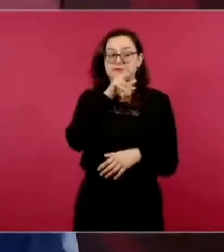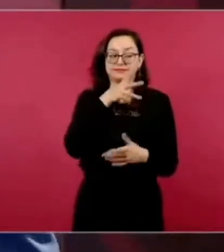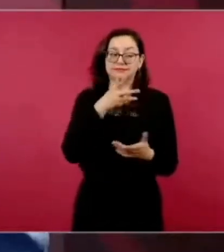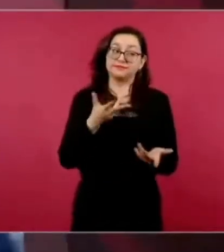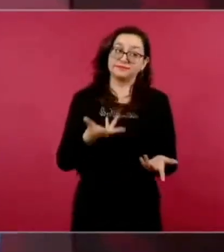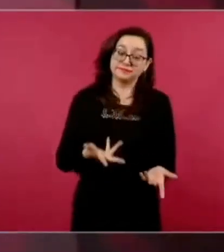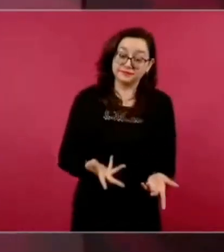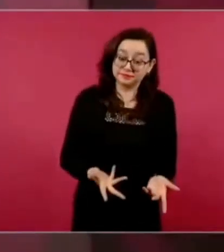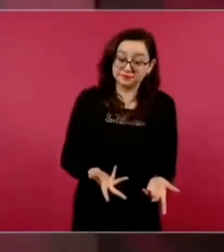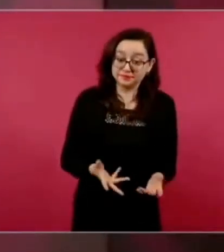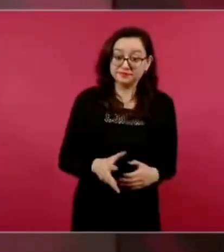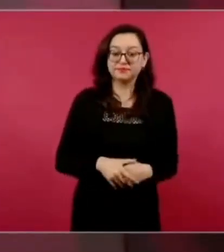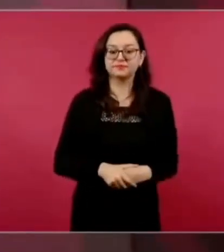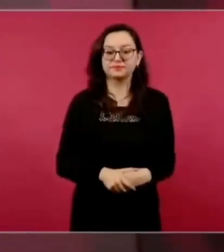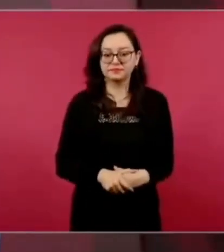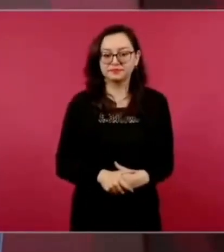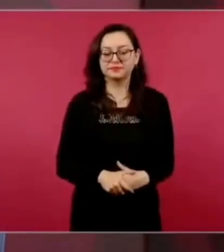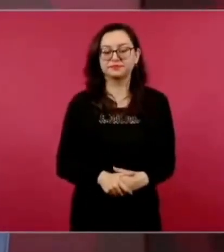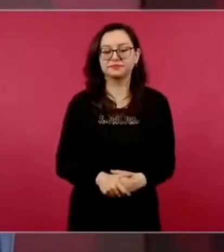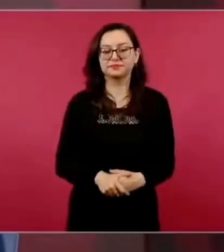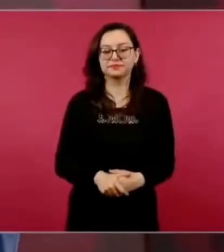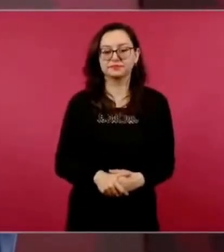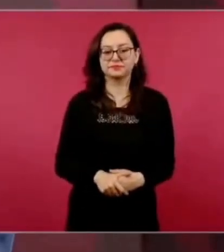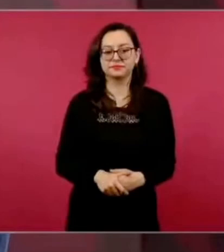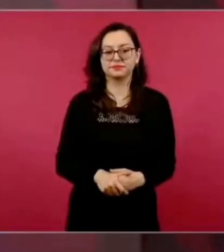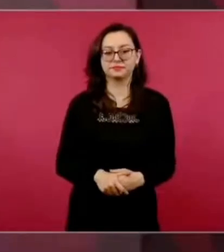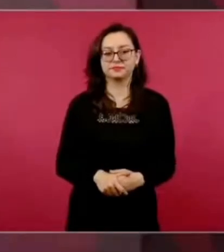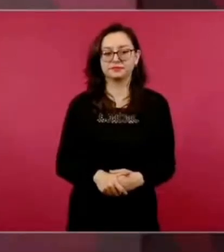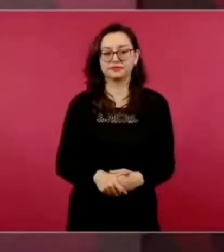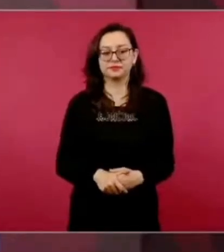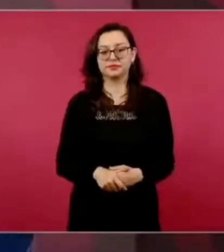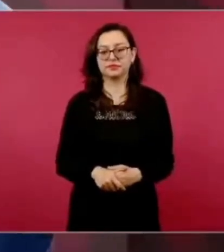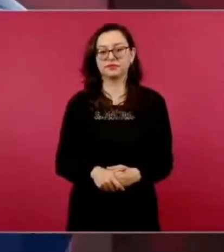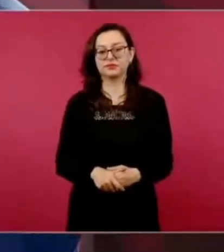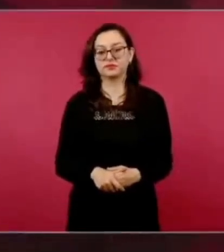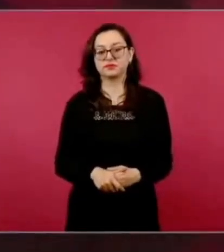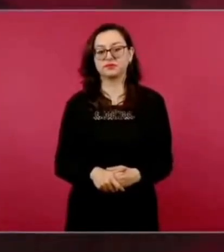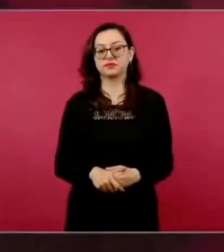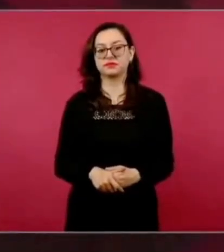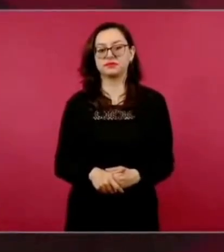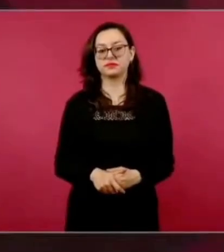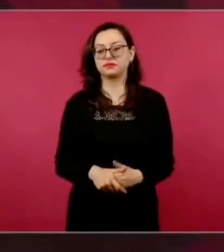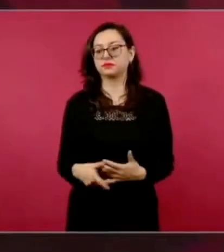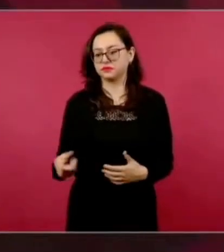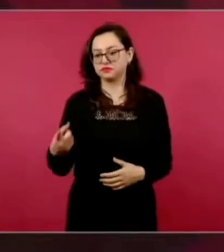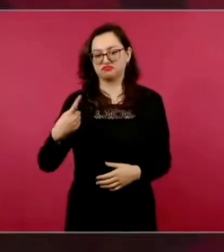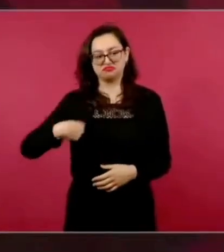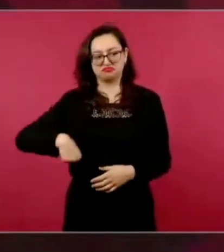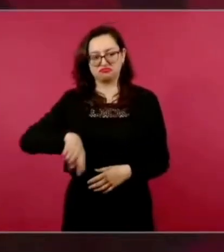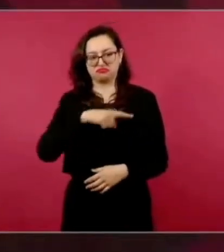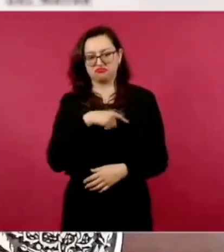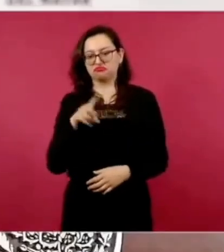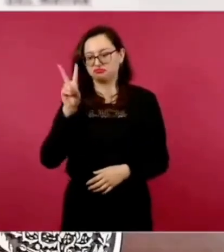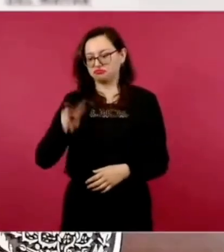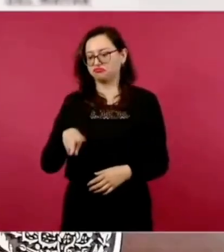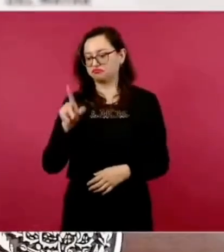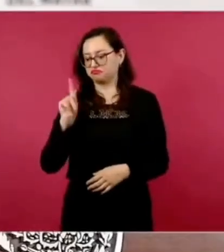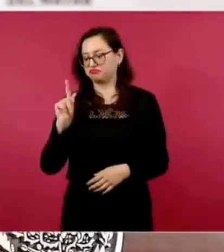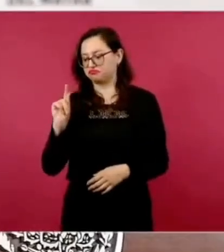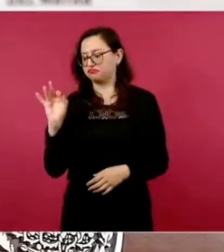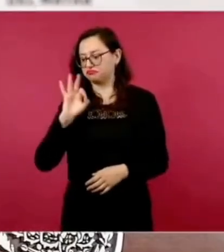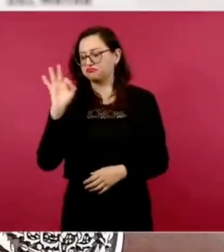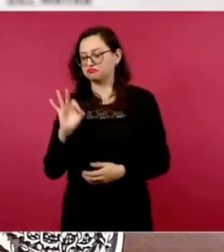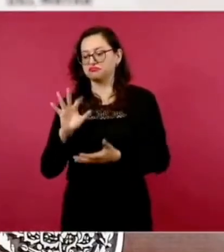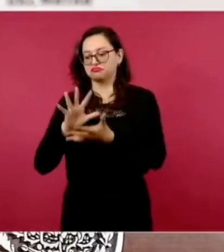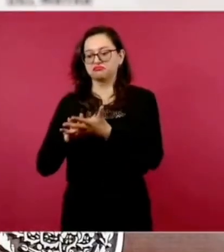si se fuese a utilizar esa mayoría calificada, ¿no?, para cometer